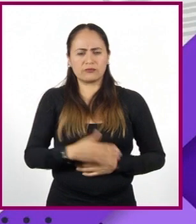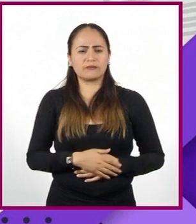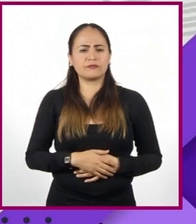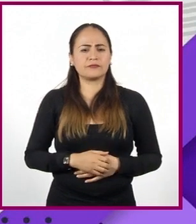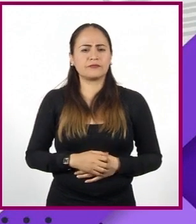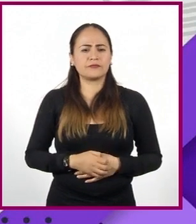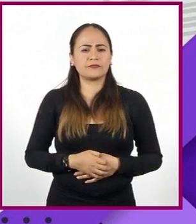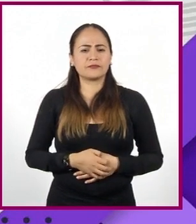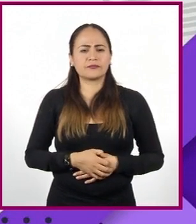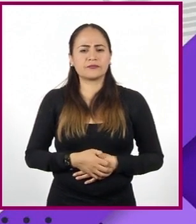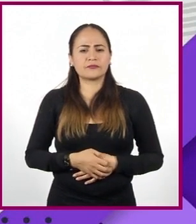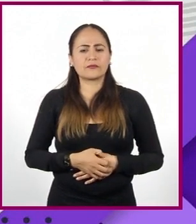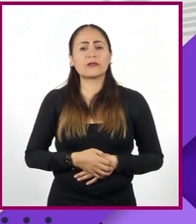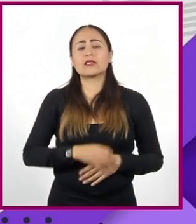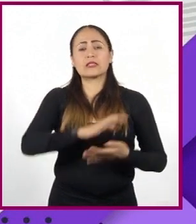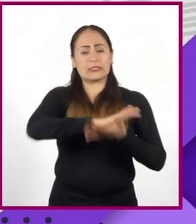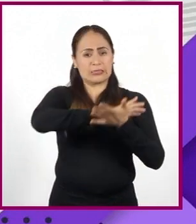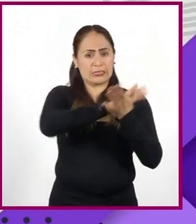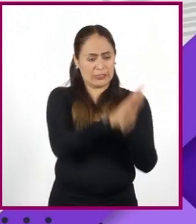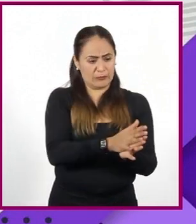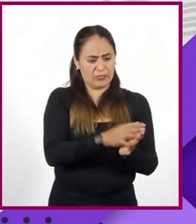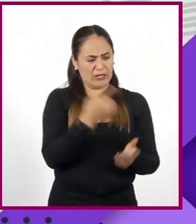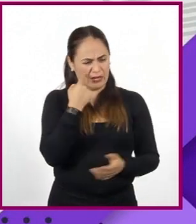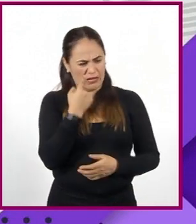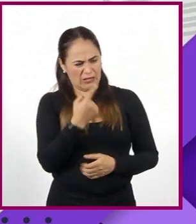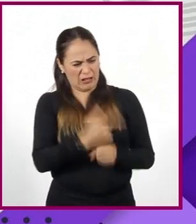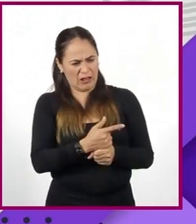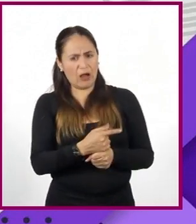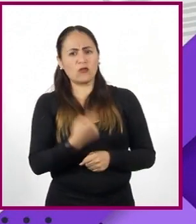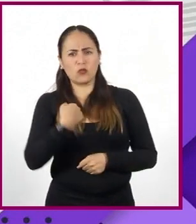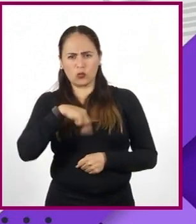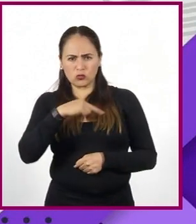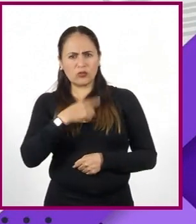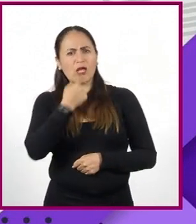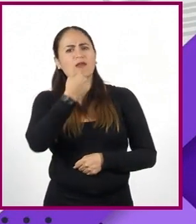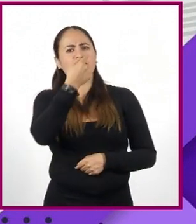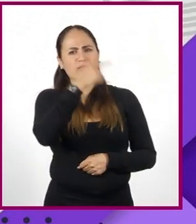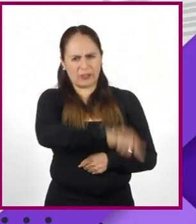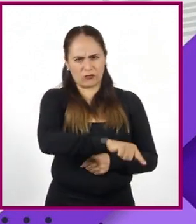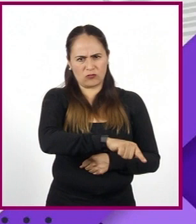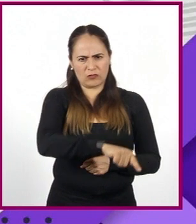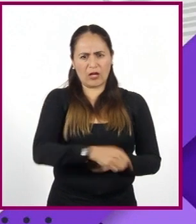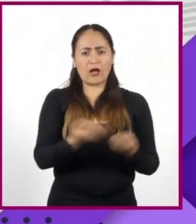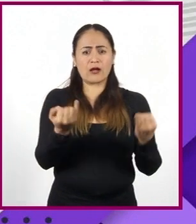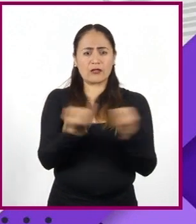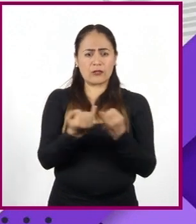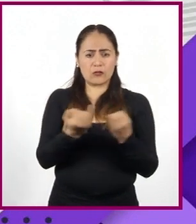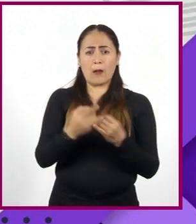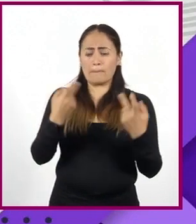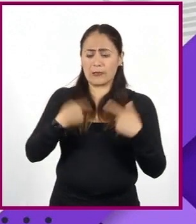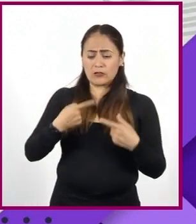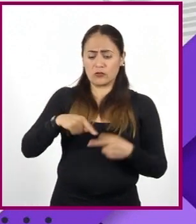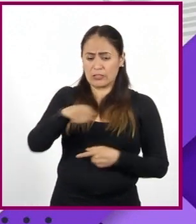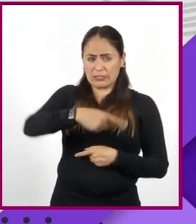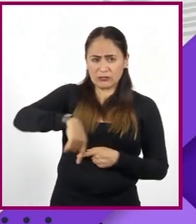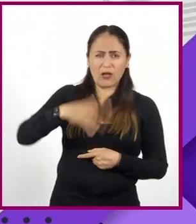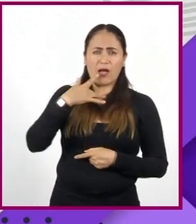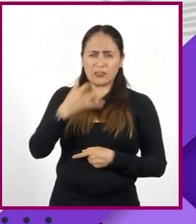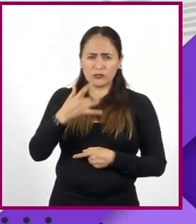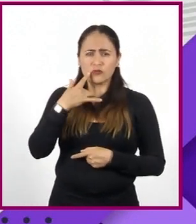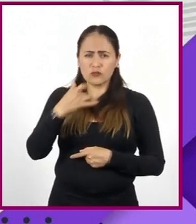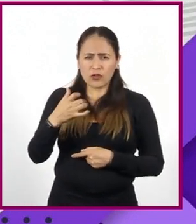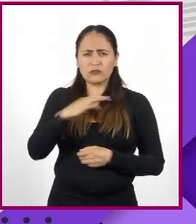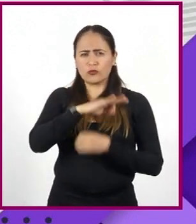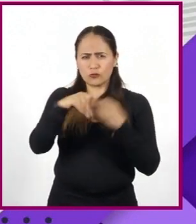Denunciar la discriminación y apoyar a quienes luchan por el reconocimiento de la diversidad. Resulta